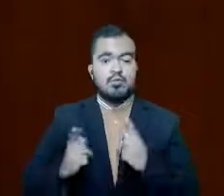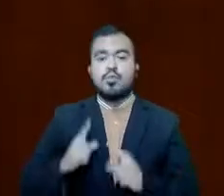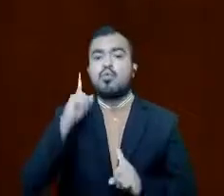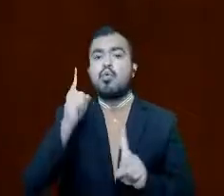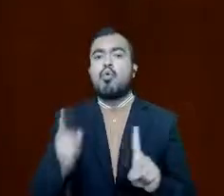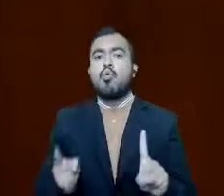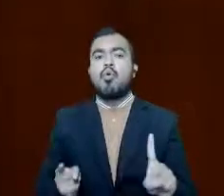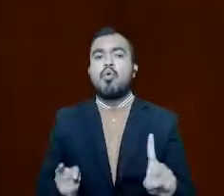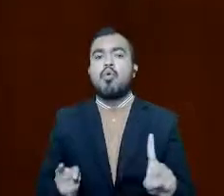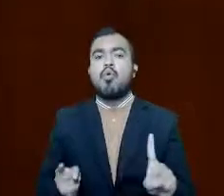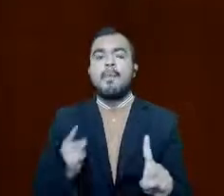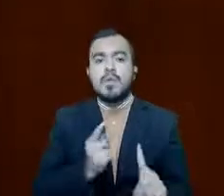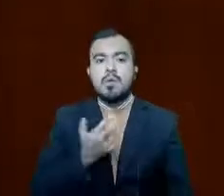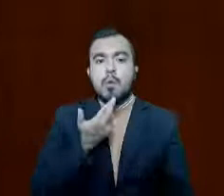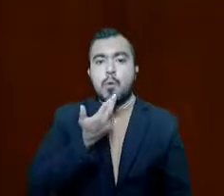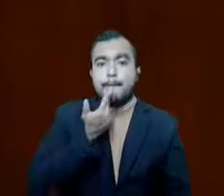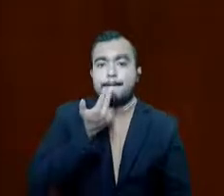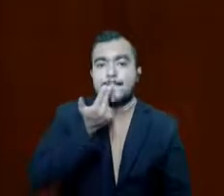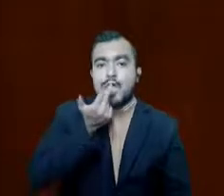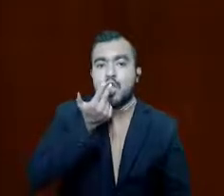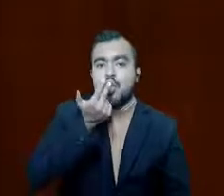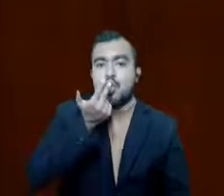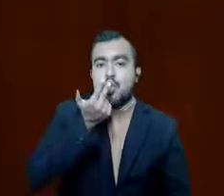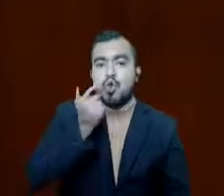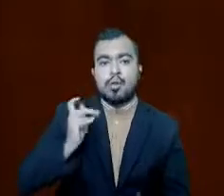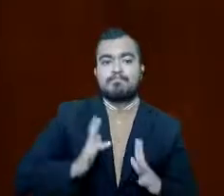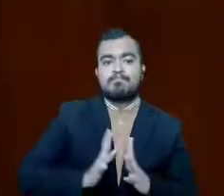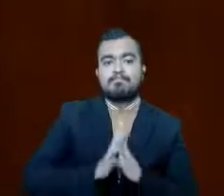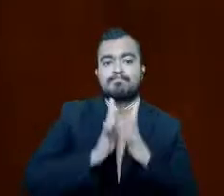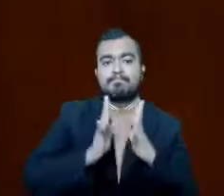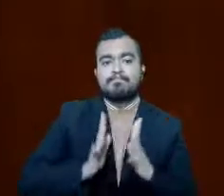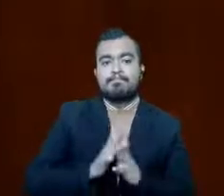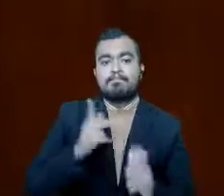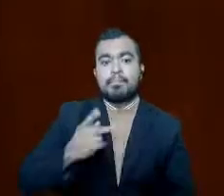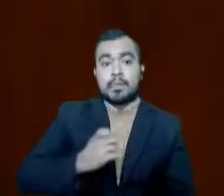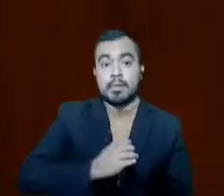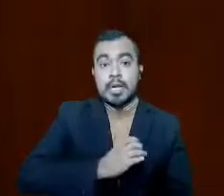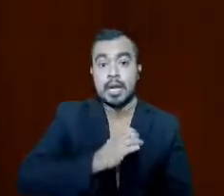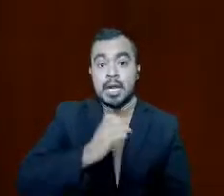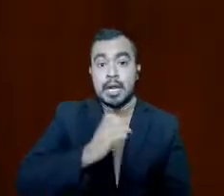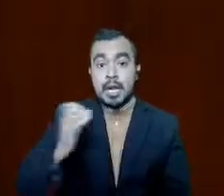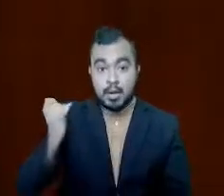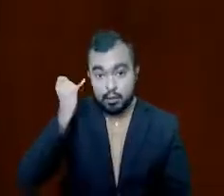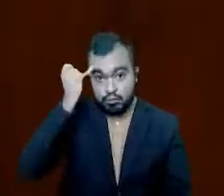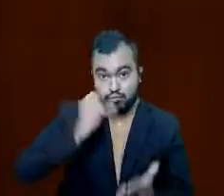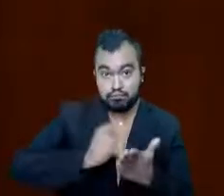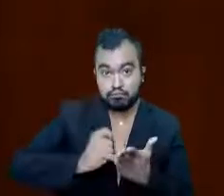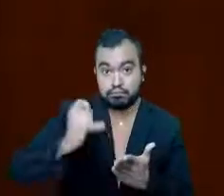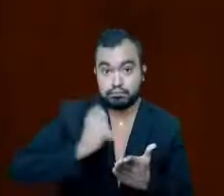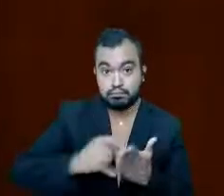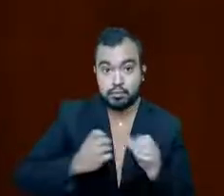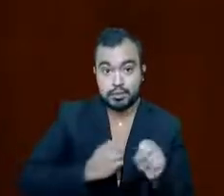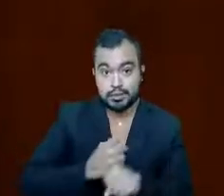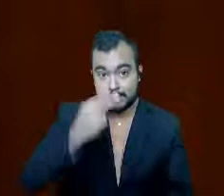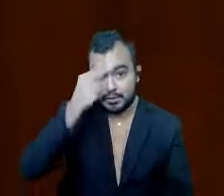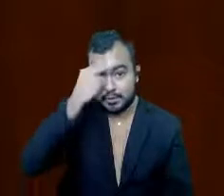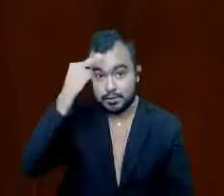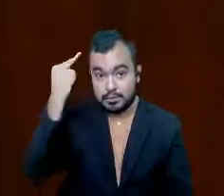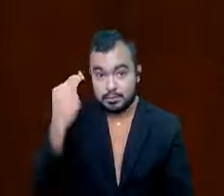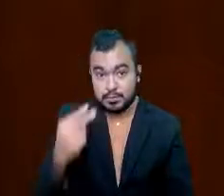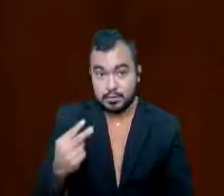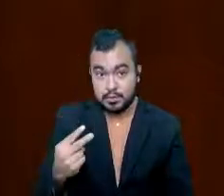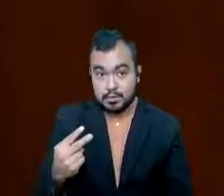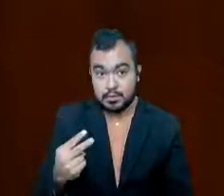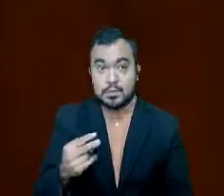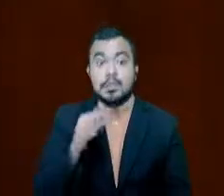incrementar la competitividad del campo mexiquense. También es importante de hablar del impulso de